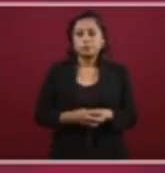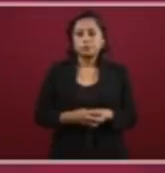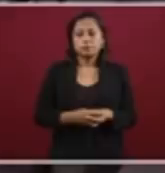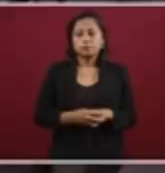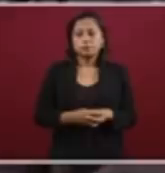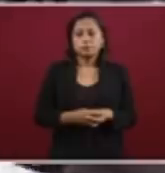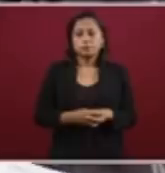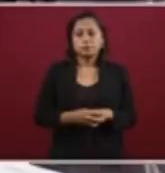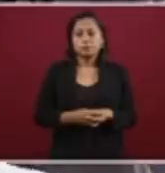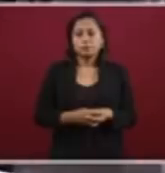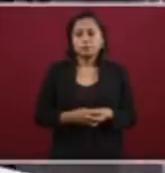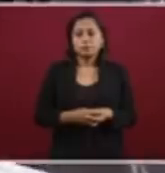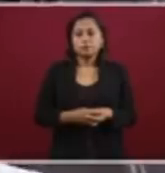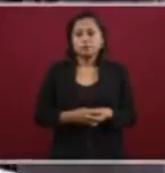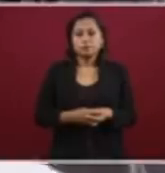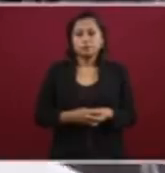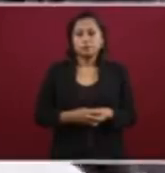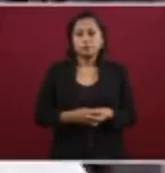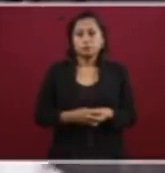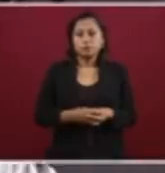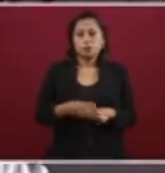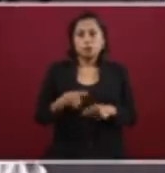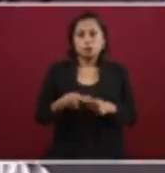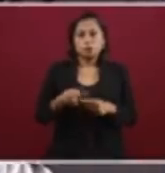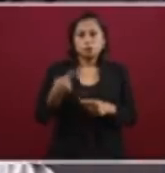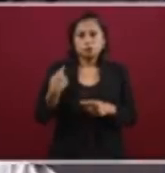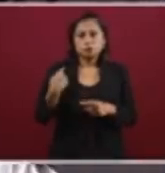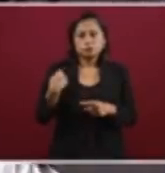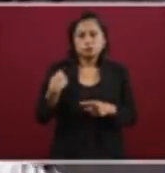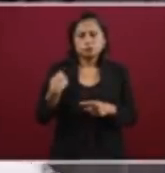una inflación en un periodo